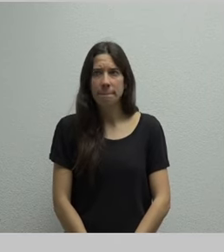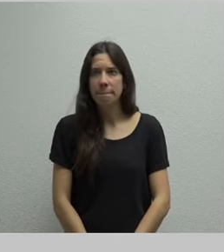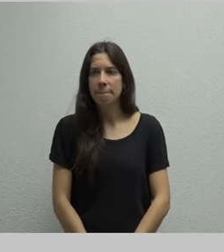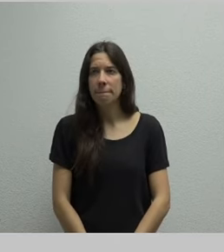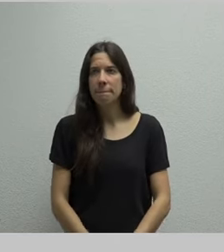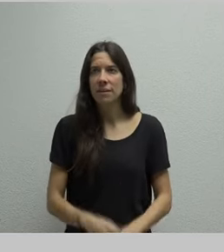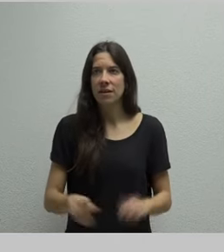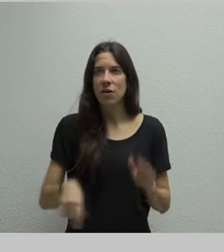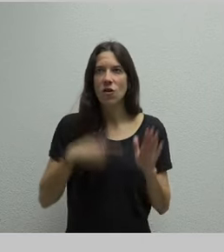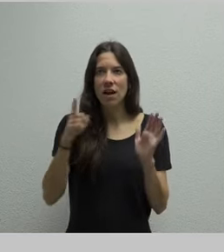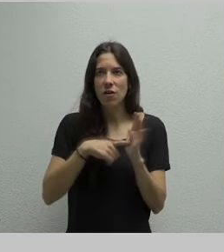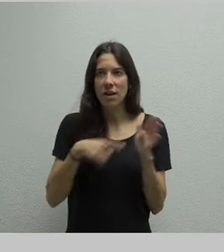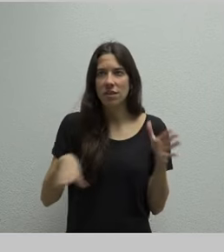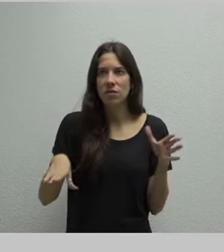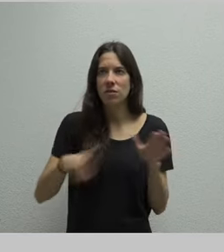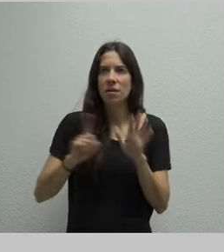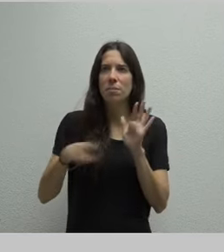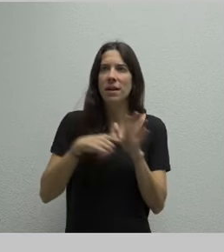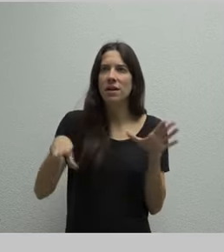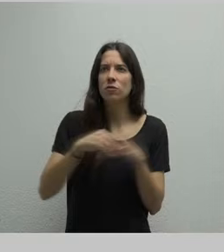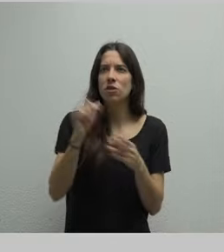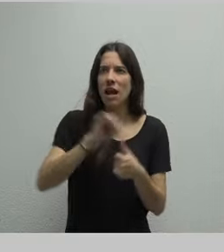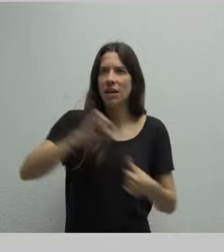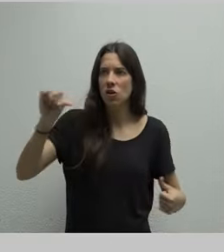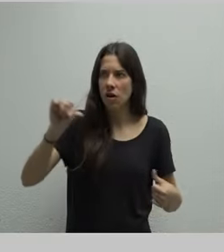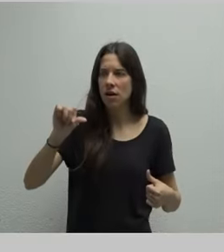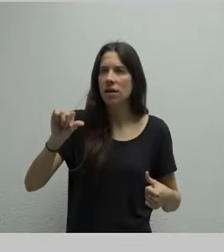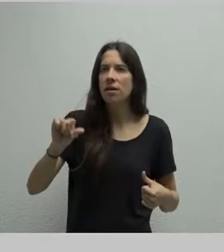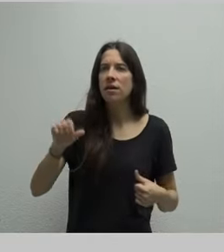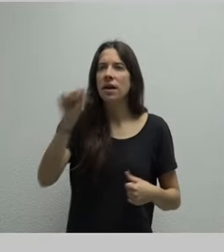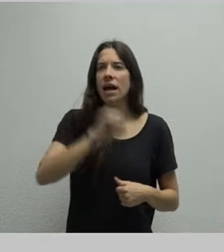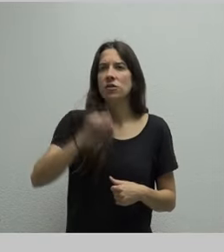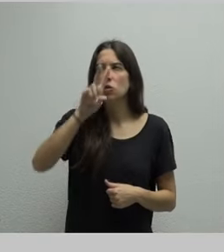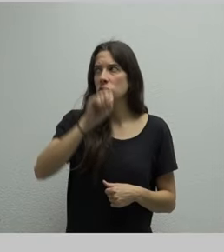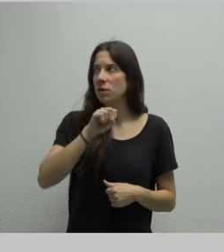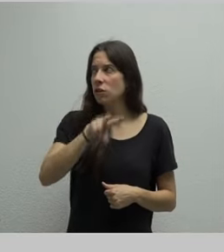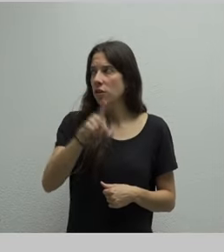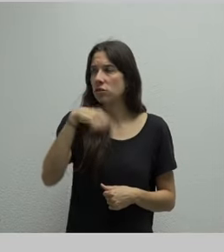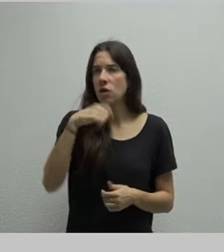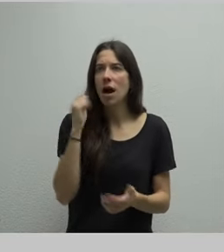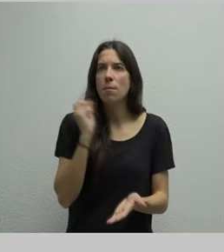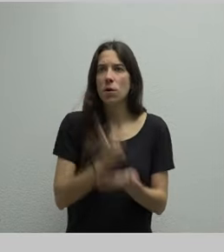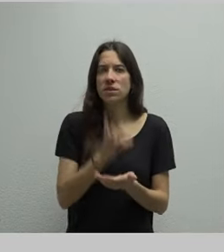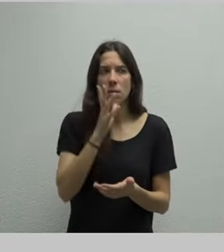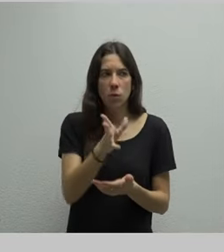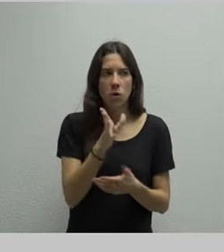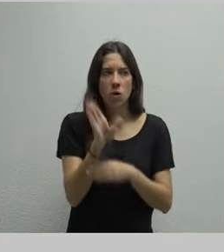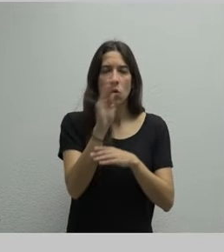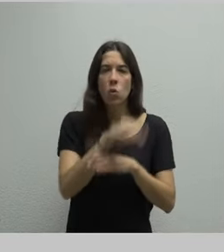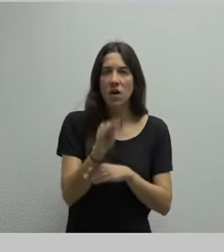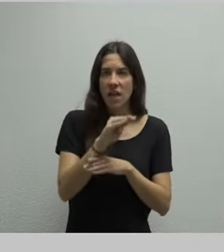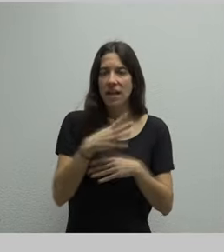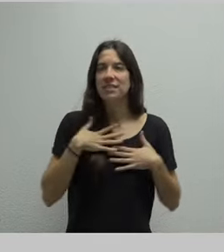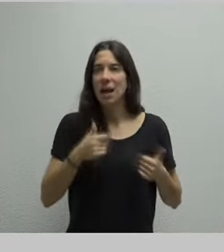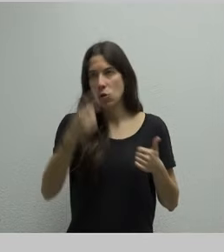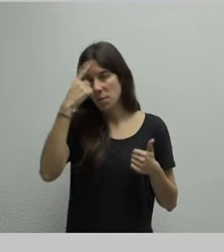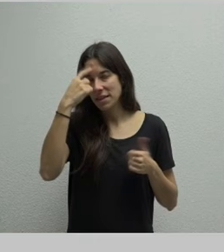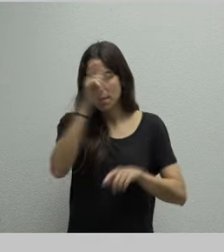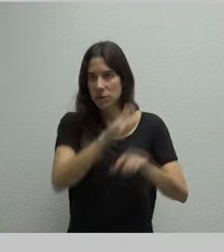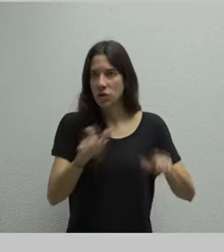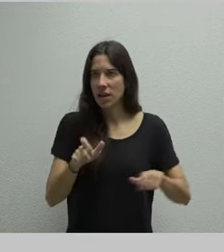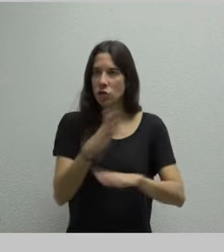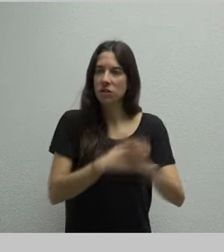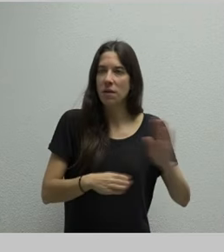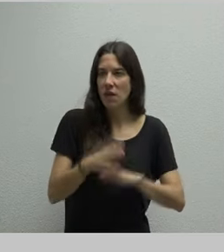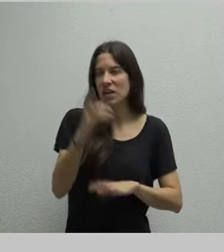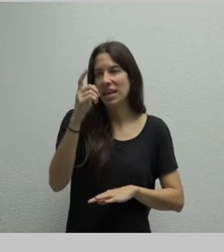acabamos apostamos en el año 2012 por cuidar y mejorar la salud mental de las personas con discapacidad